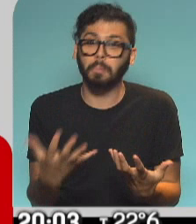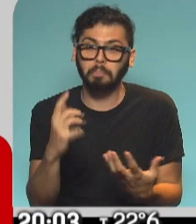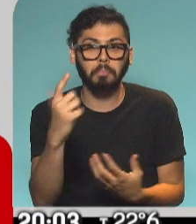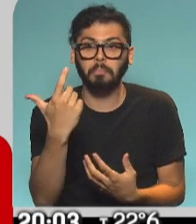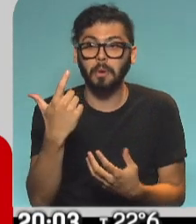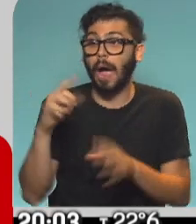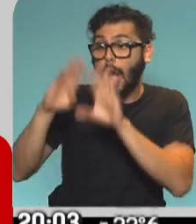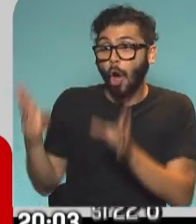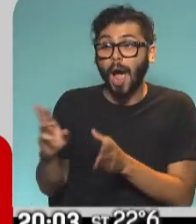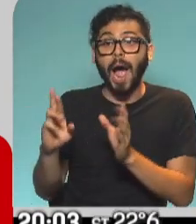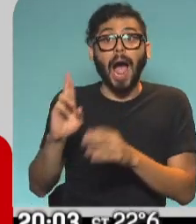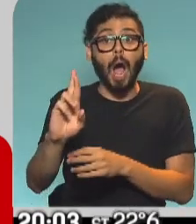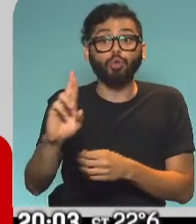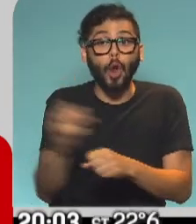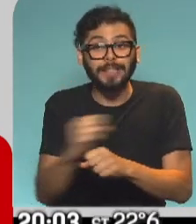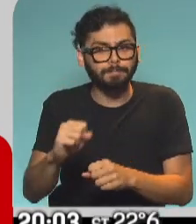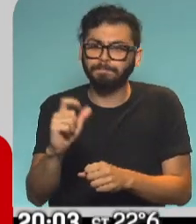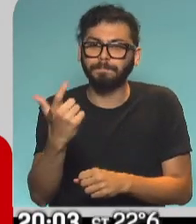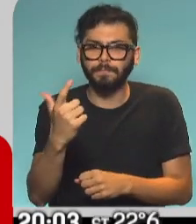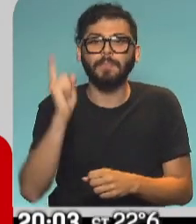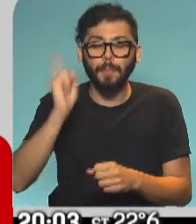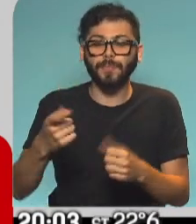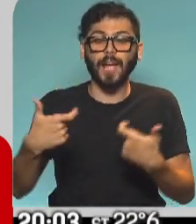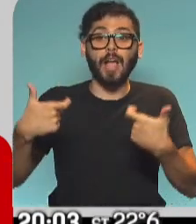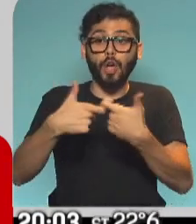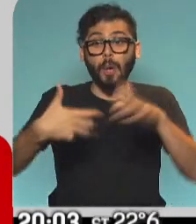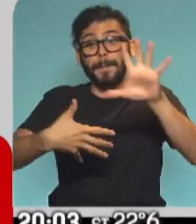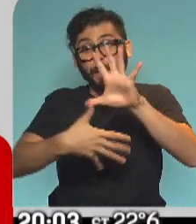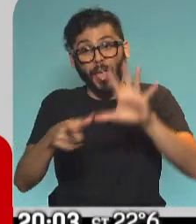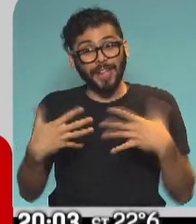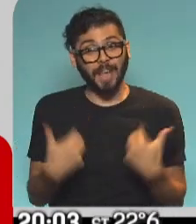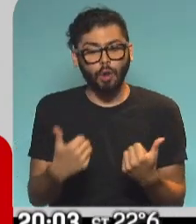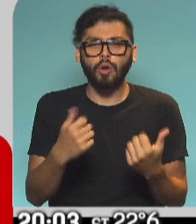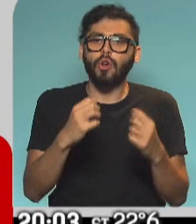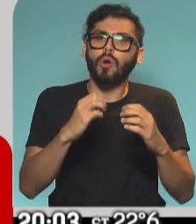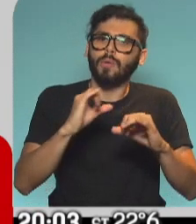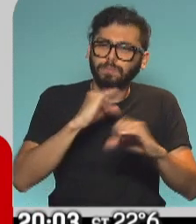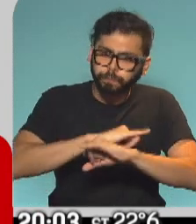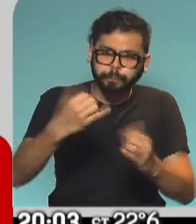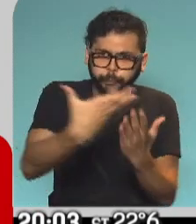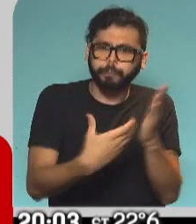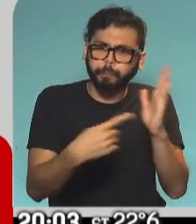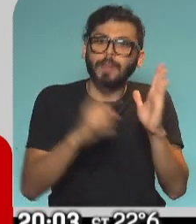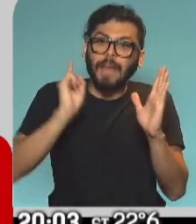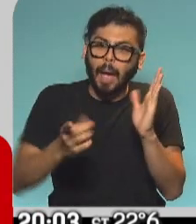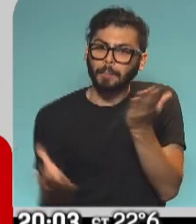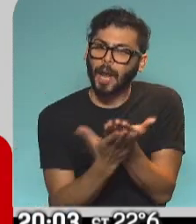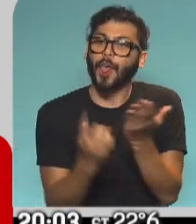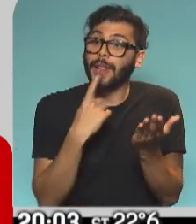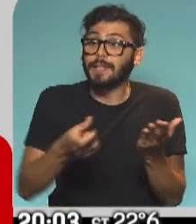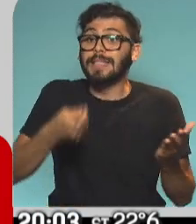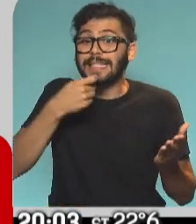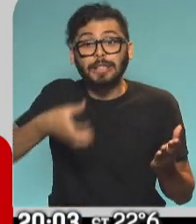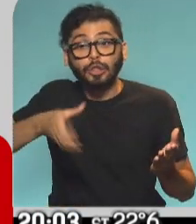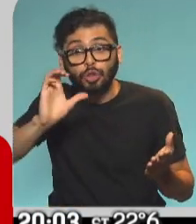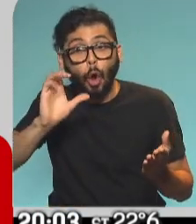Y recuerda que la Organización Panamericana de la Salud emitió un documento sobre los posibles efectos adversos que podría causar la